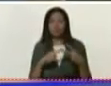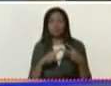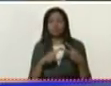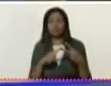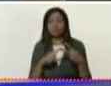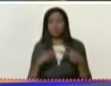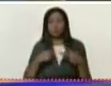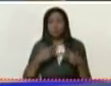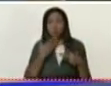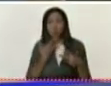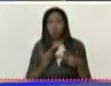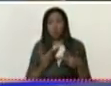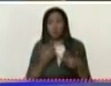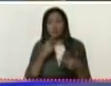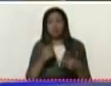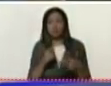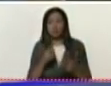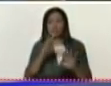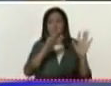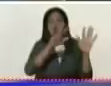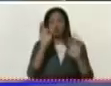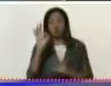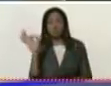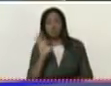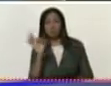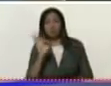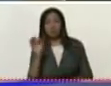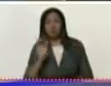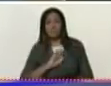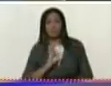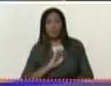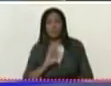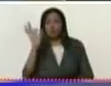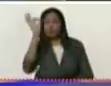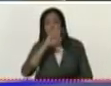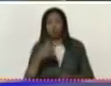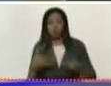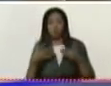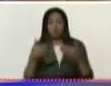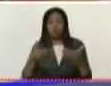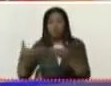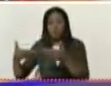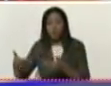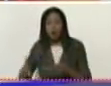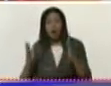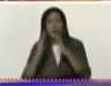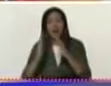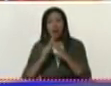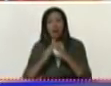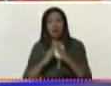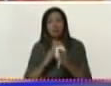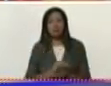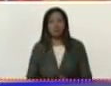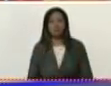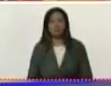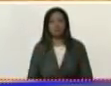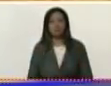les puedo decir que el 80% del pernil que estamos llevando al hogar